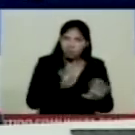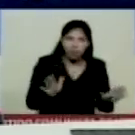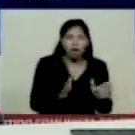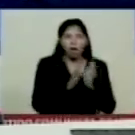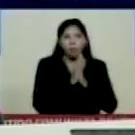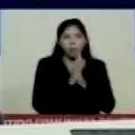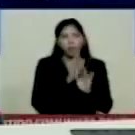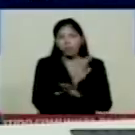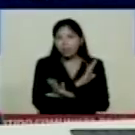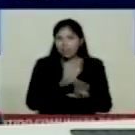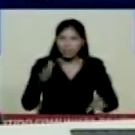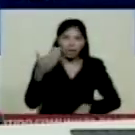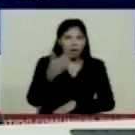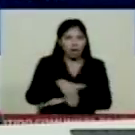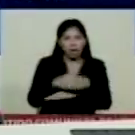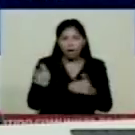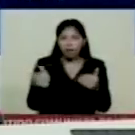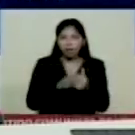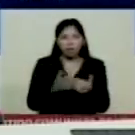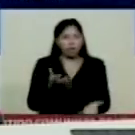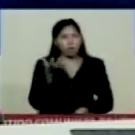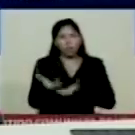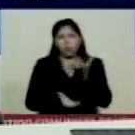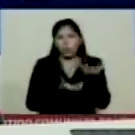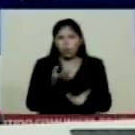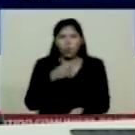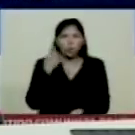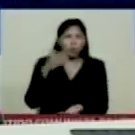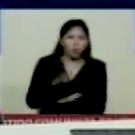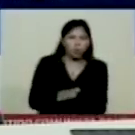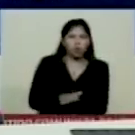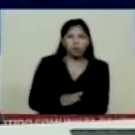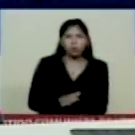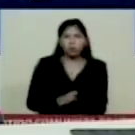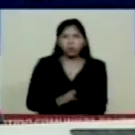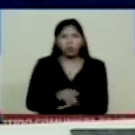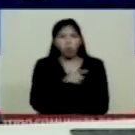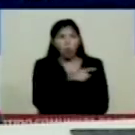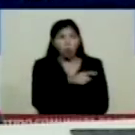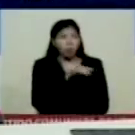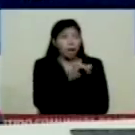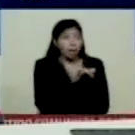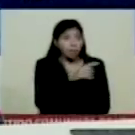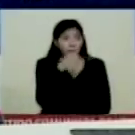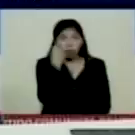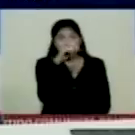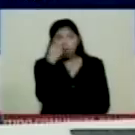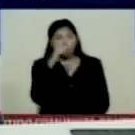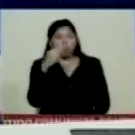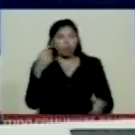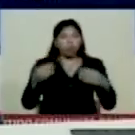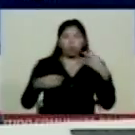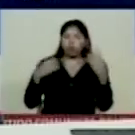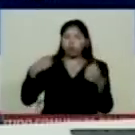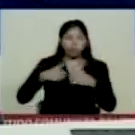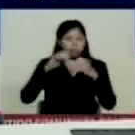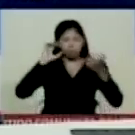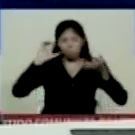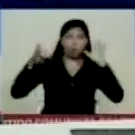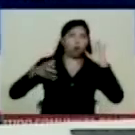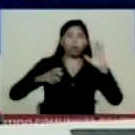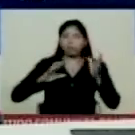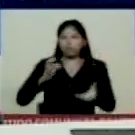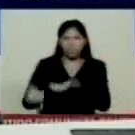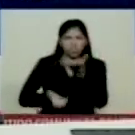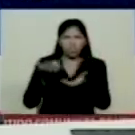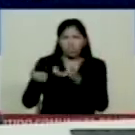cerrando calles, matando gente, poniendo jóvenes que ustedes drogan, actuar de forma violenta, quemando gente por